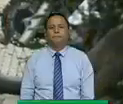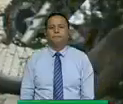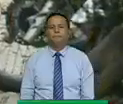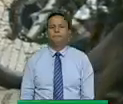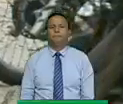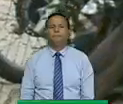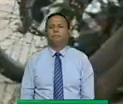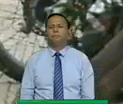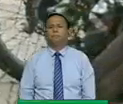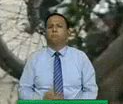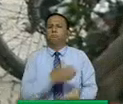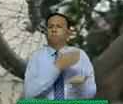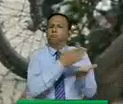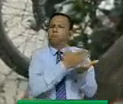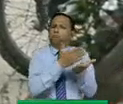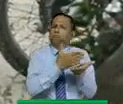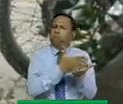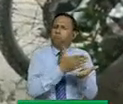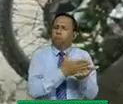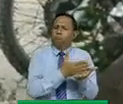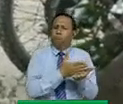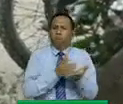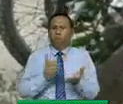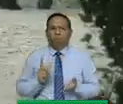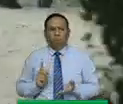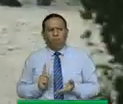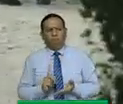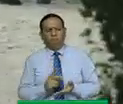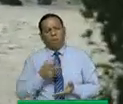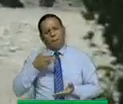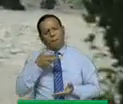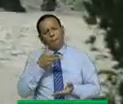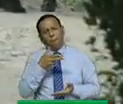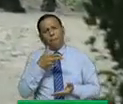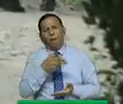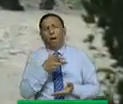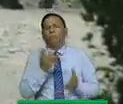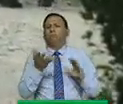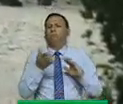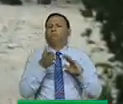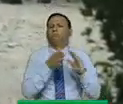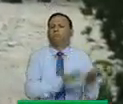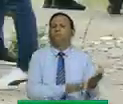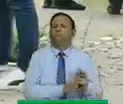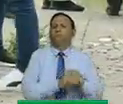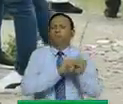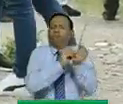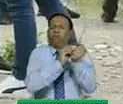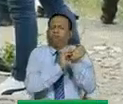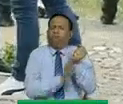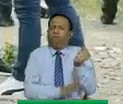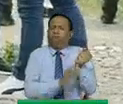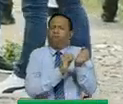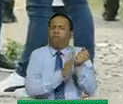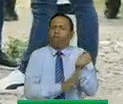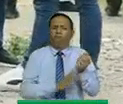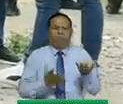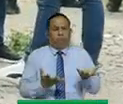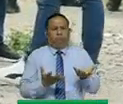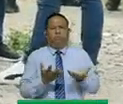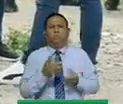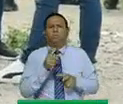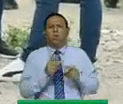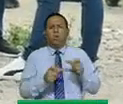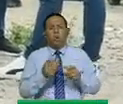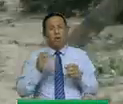que terminara de preparar el almuerzo, cuando solo escuchó varios disparos y su cuerpo empezó a desangrarse. Otros tiros ingresaron por la cabeza